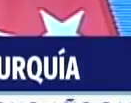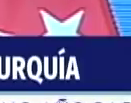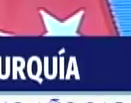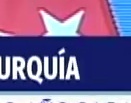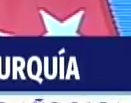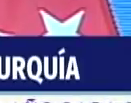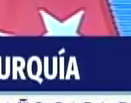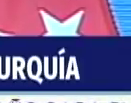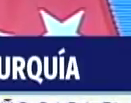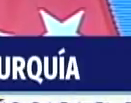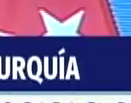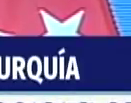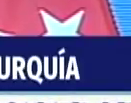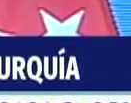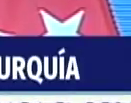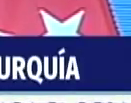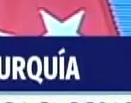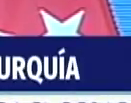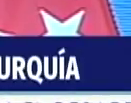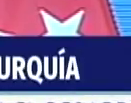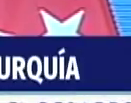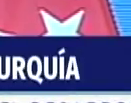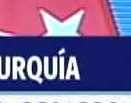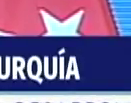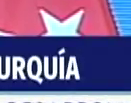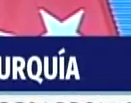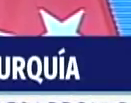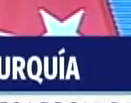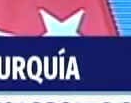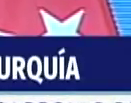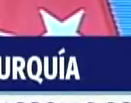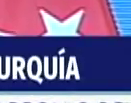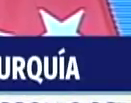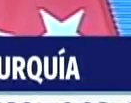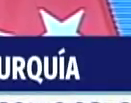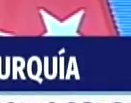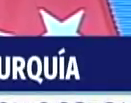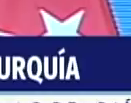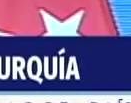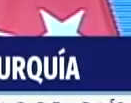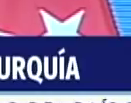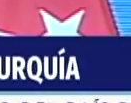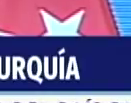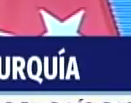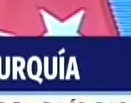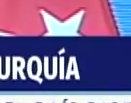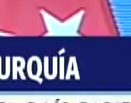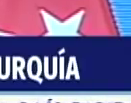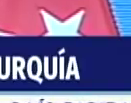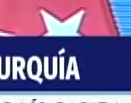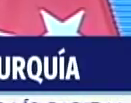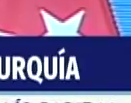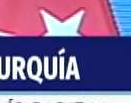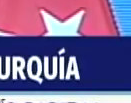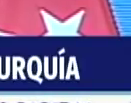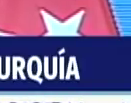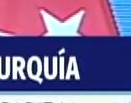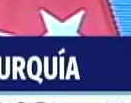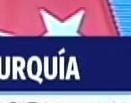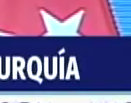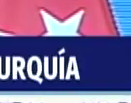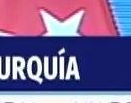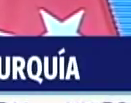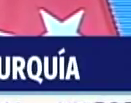presidencial. Tenemos dentro de los balances una intención de negocio que se